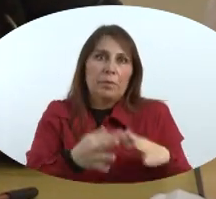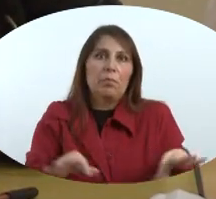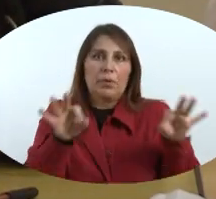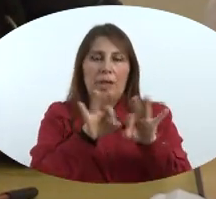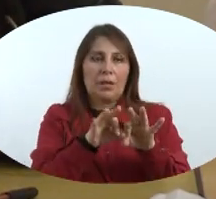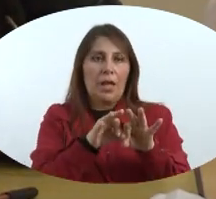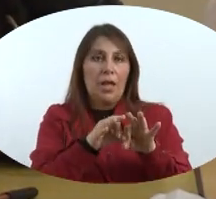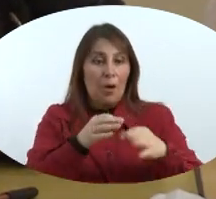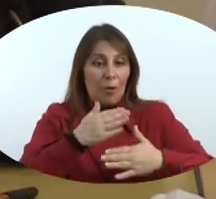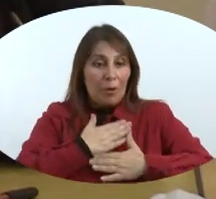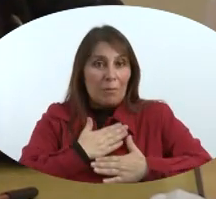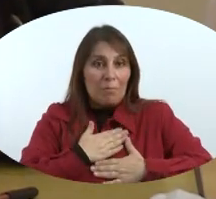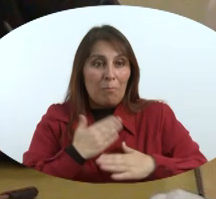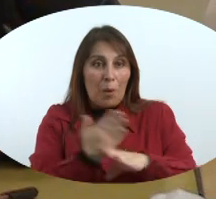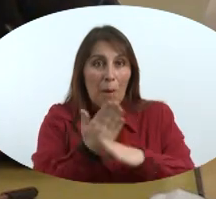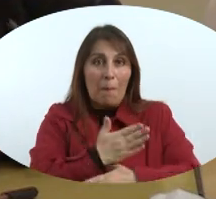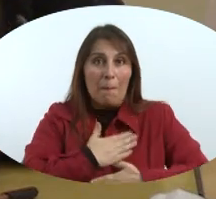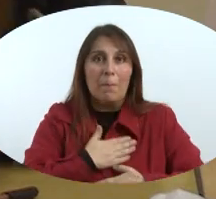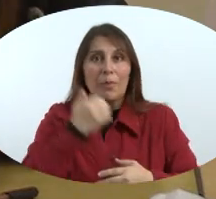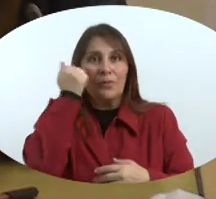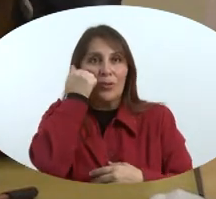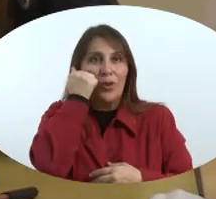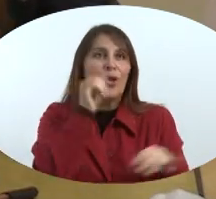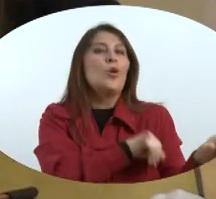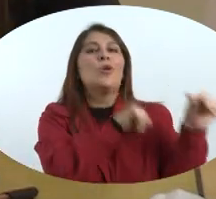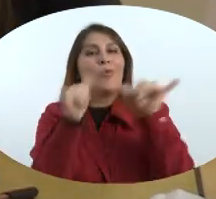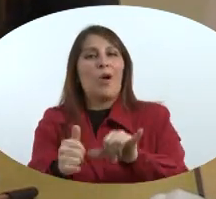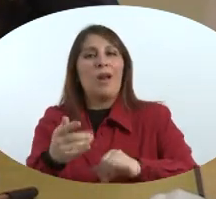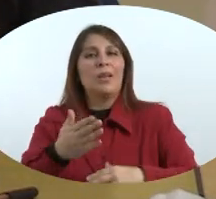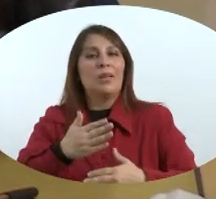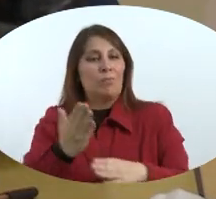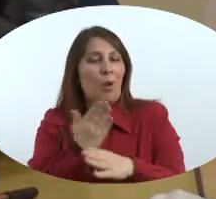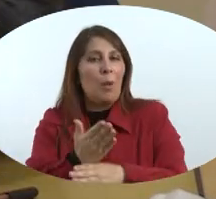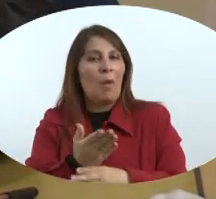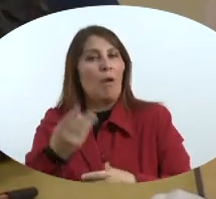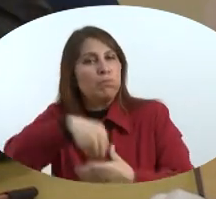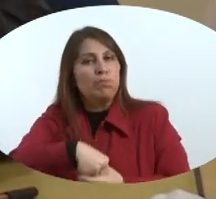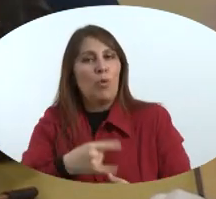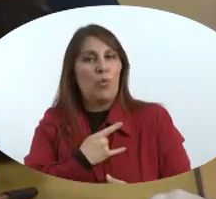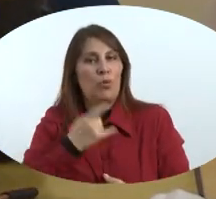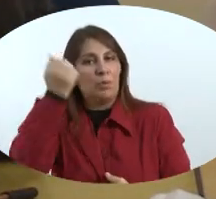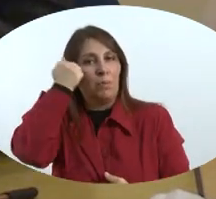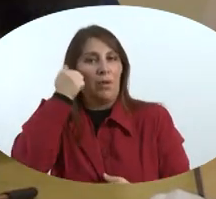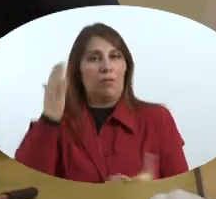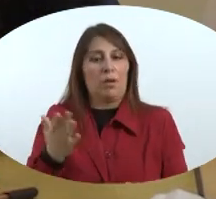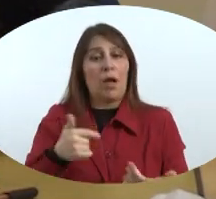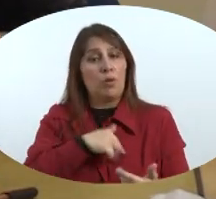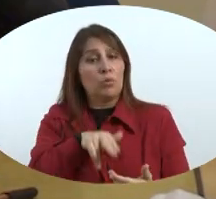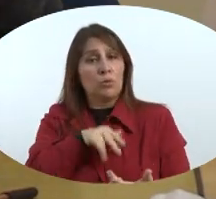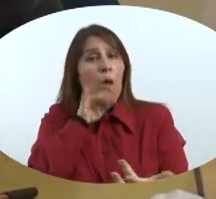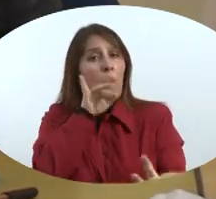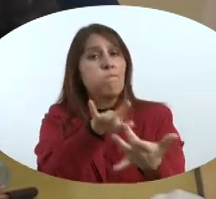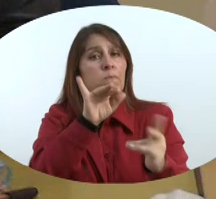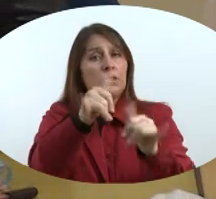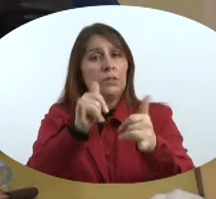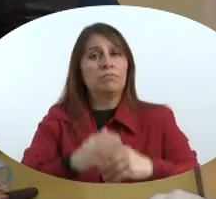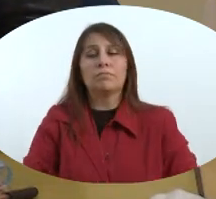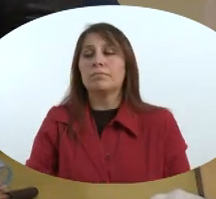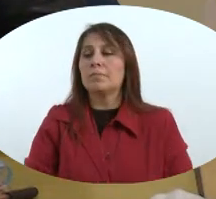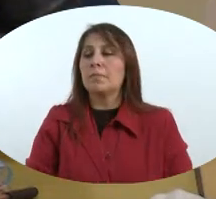él con mi profe es con la open y como lo decíamos en nuestro programa pues porque ahí vamos a llegar nosotros